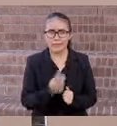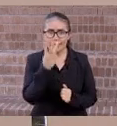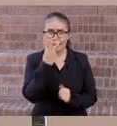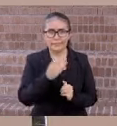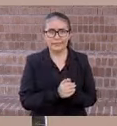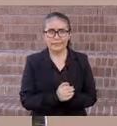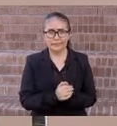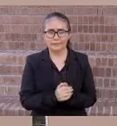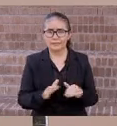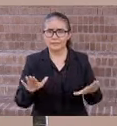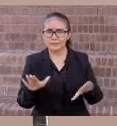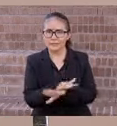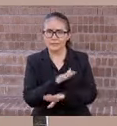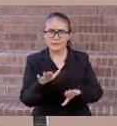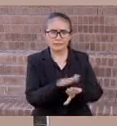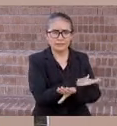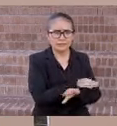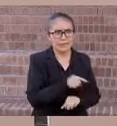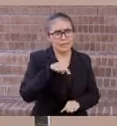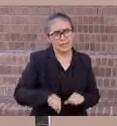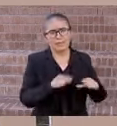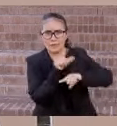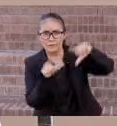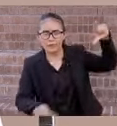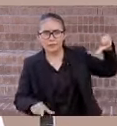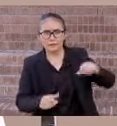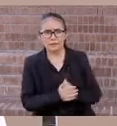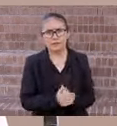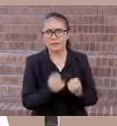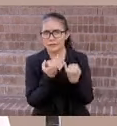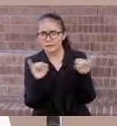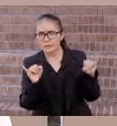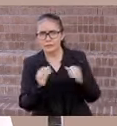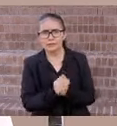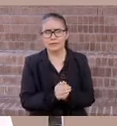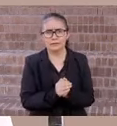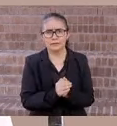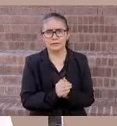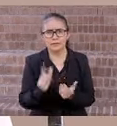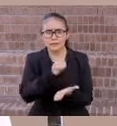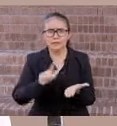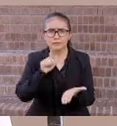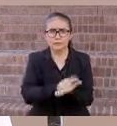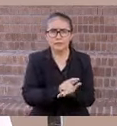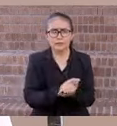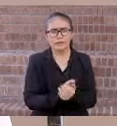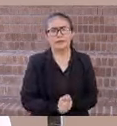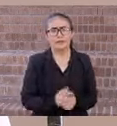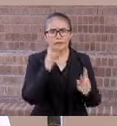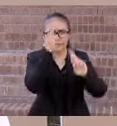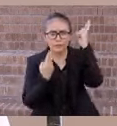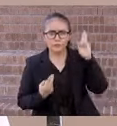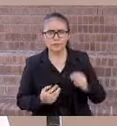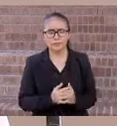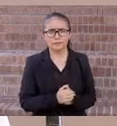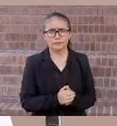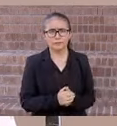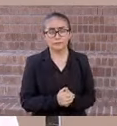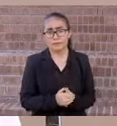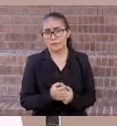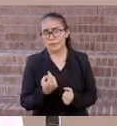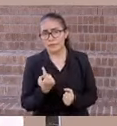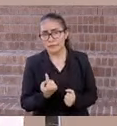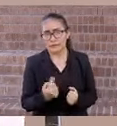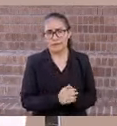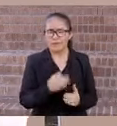grandes transformaciones en méxico la independencia la reforma la revolución y que